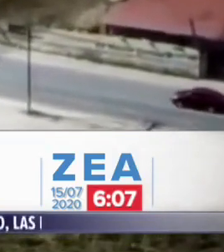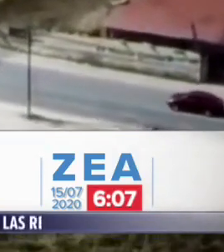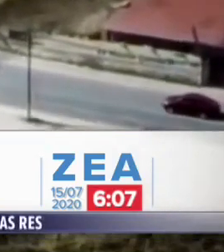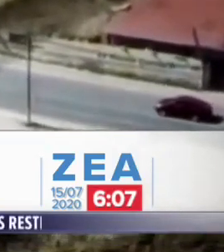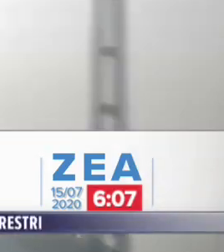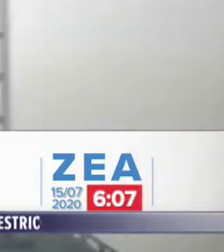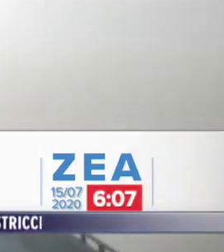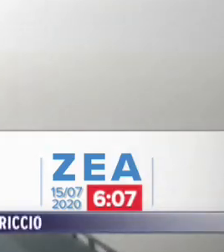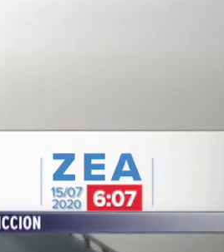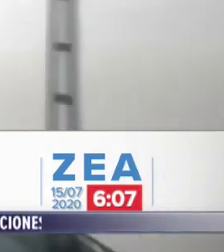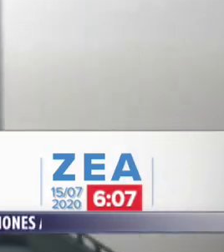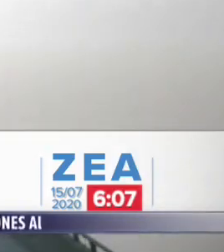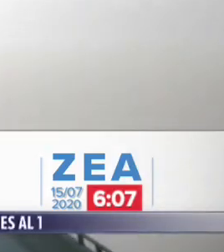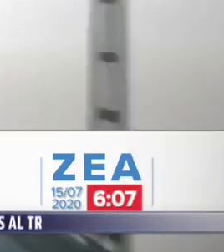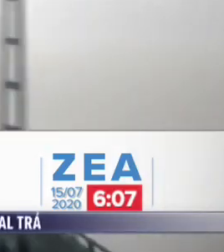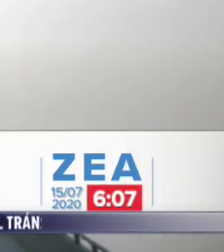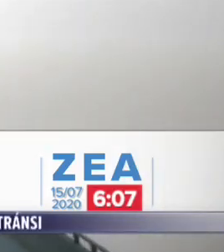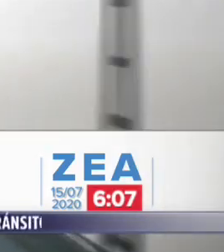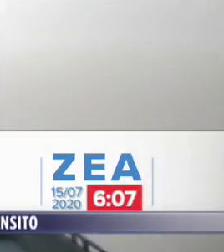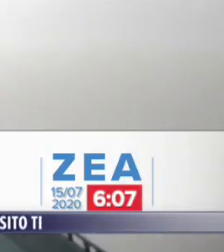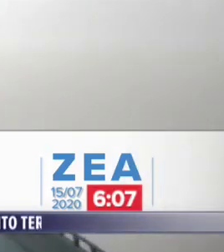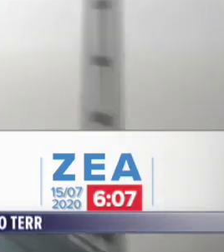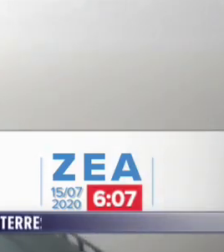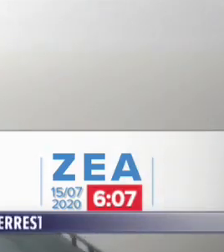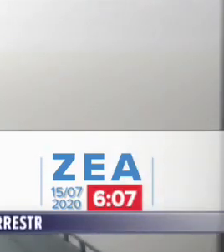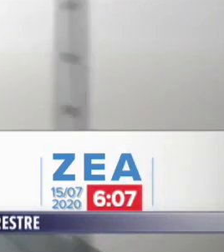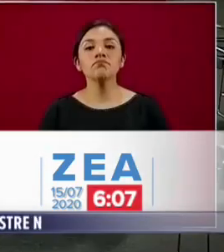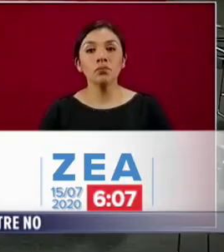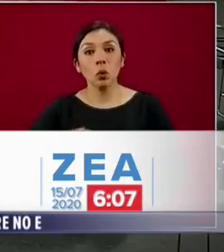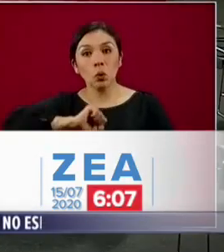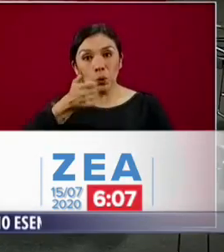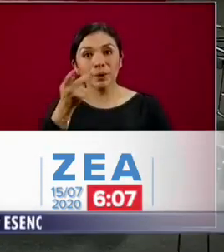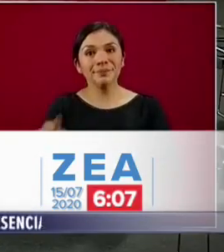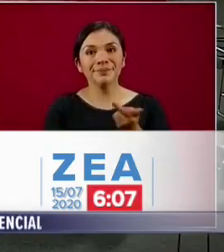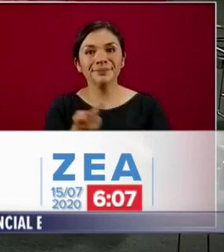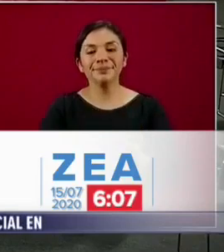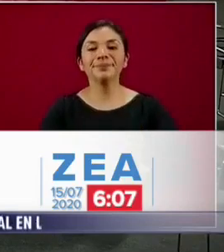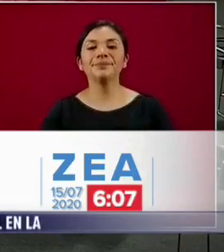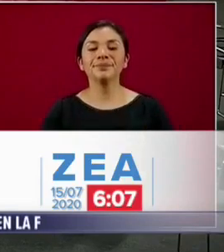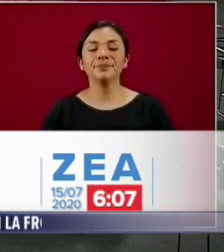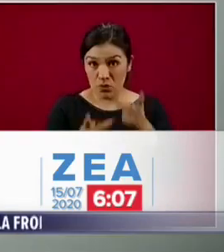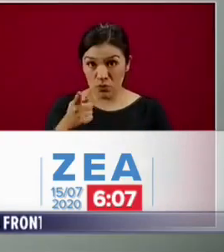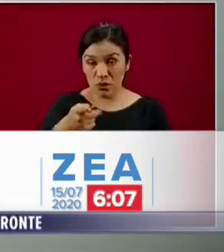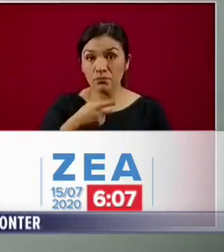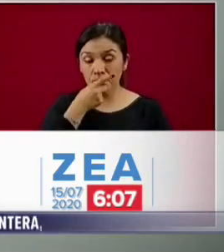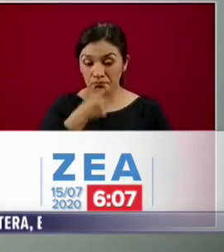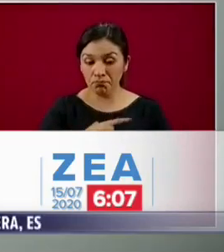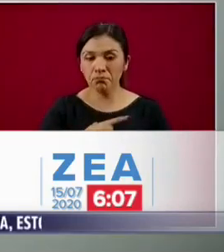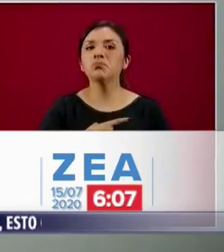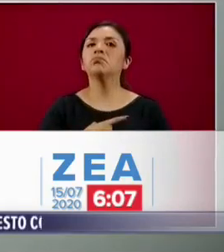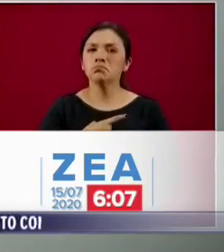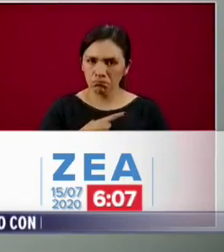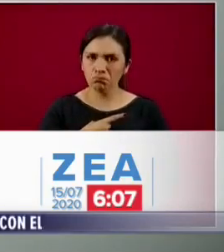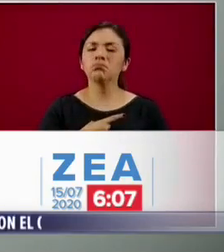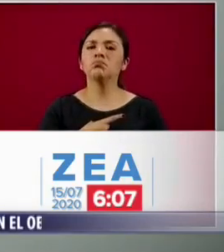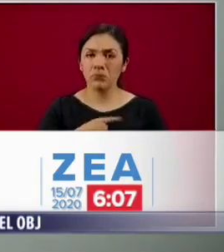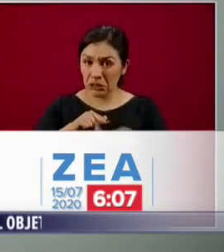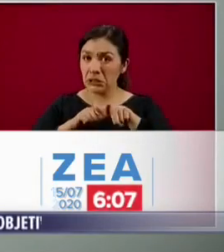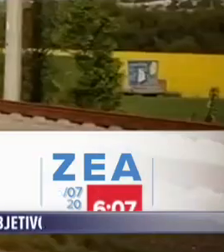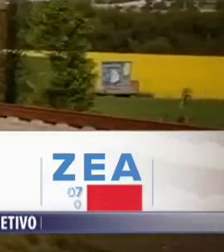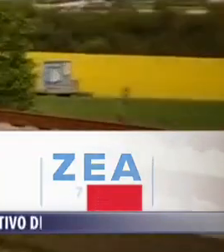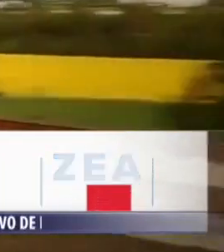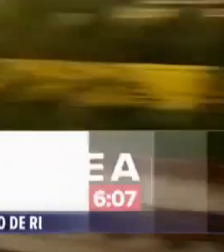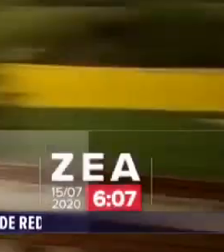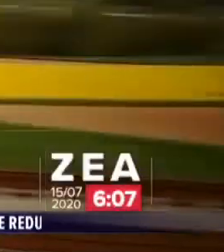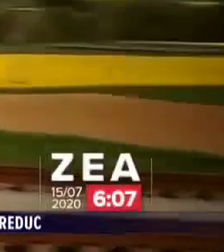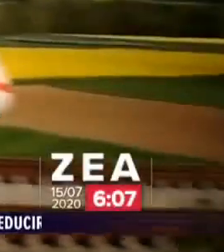y Transportes también tiene previsto un tren suburbano que correrá de Chalco, Estado de México, a la estación de Santa Marta de la línea A del Metro de la Ciudad de México.